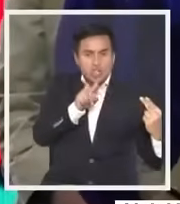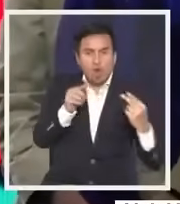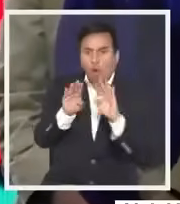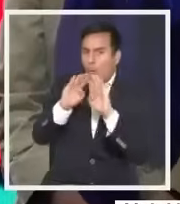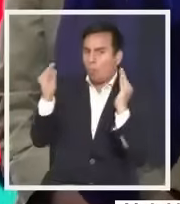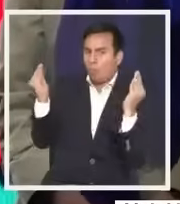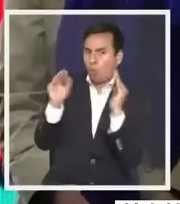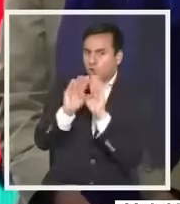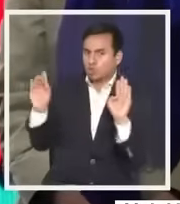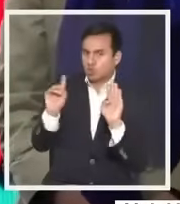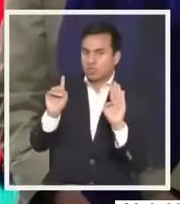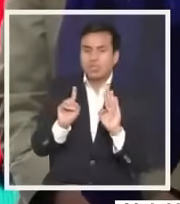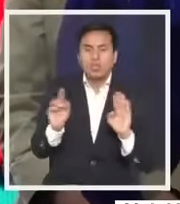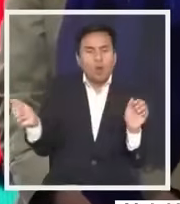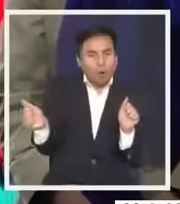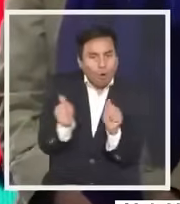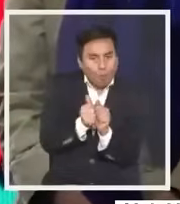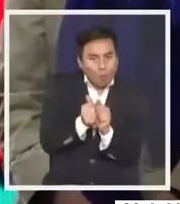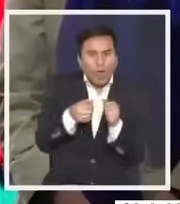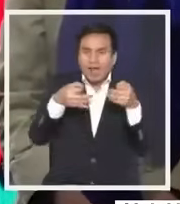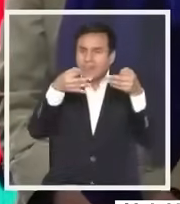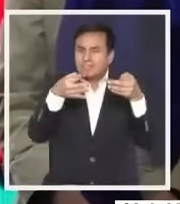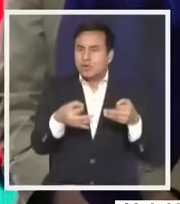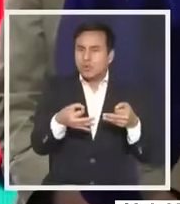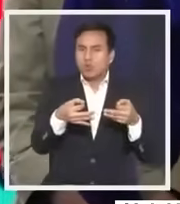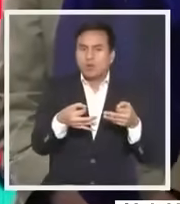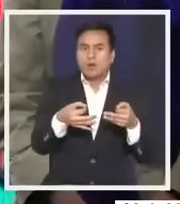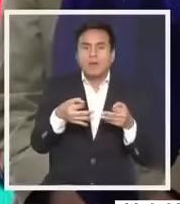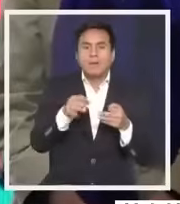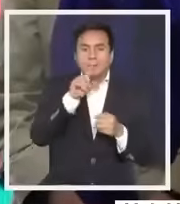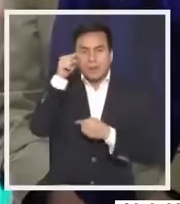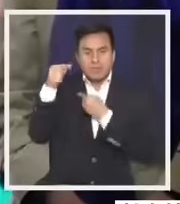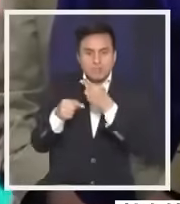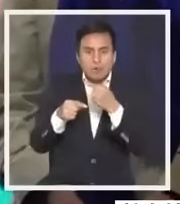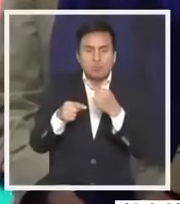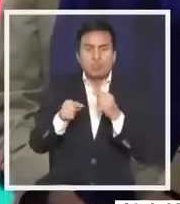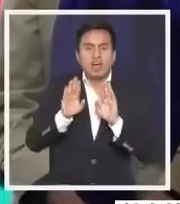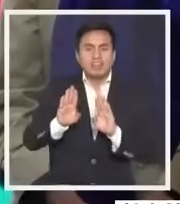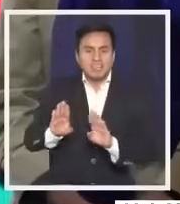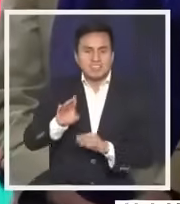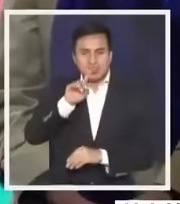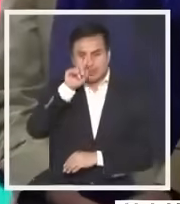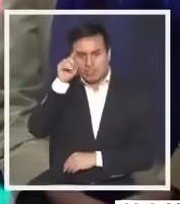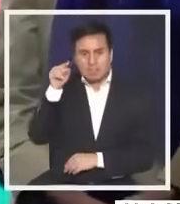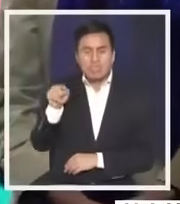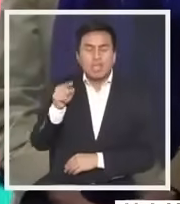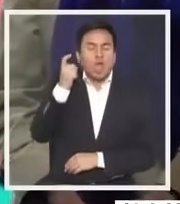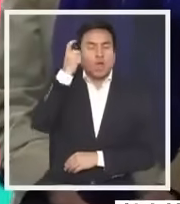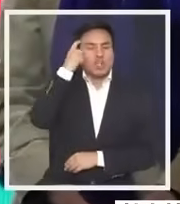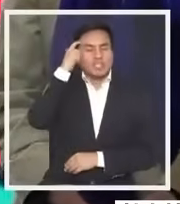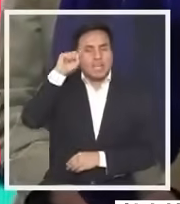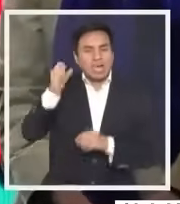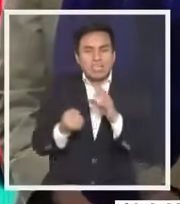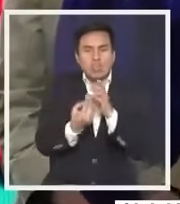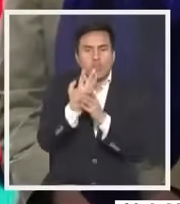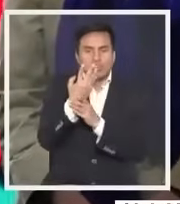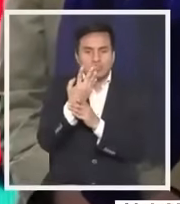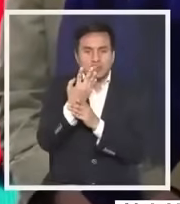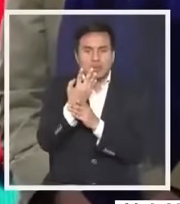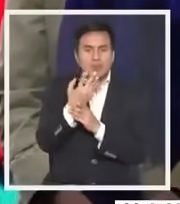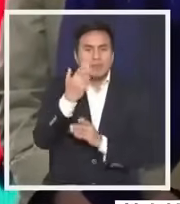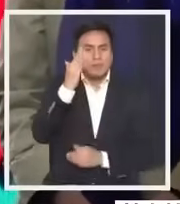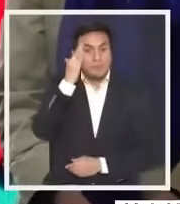muros. Conjuga, les aseguro, patrimonio y tradición. Conciencia e innovación,